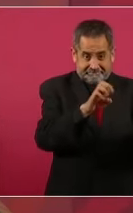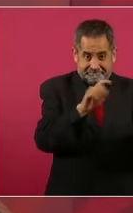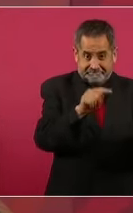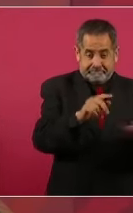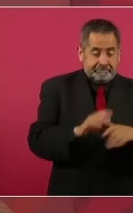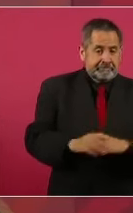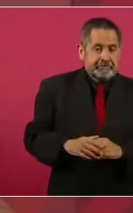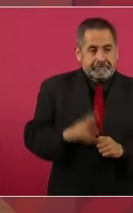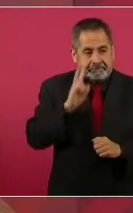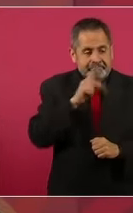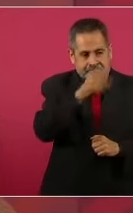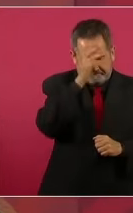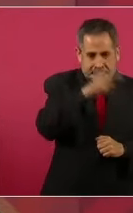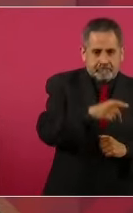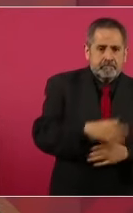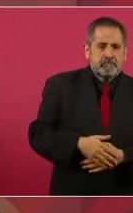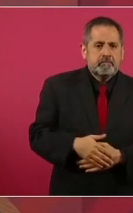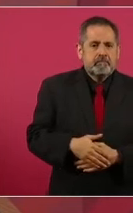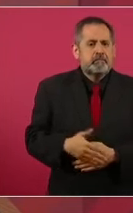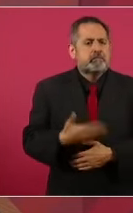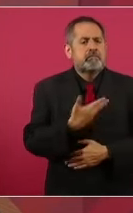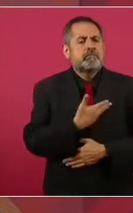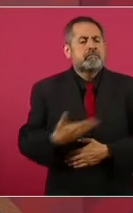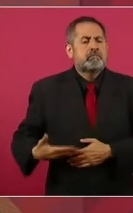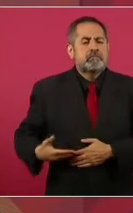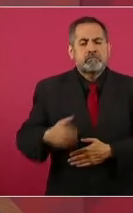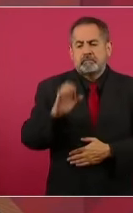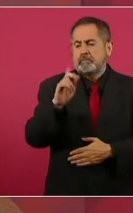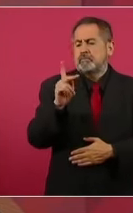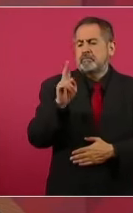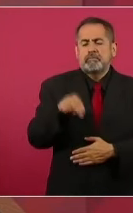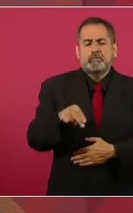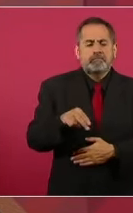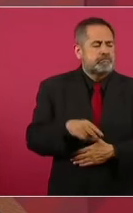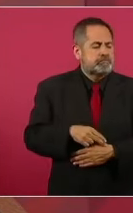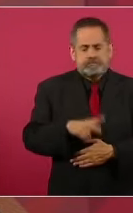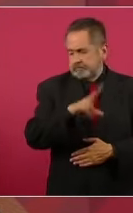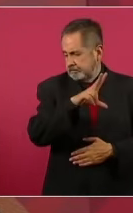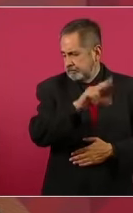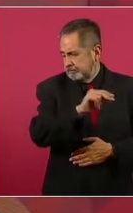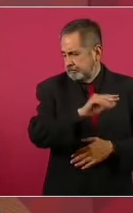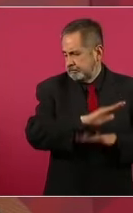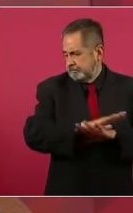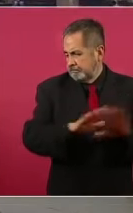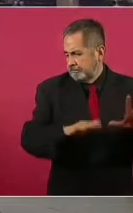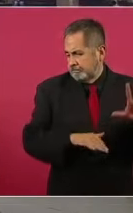el acuerdo. Y el presidente Peña dijo no.